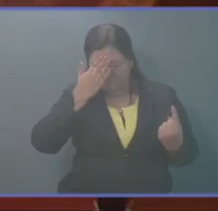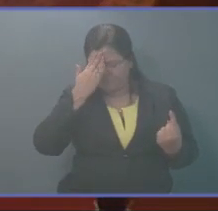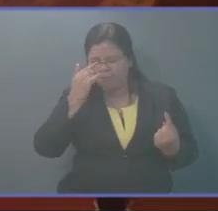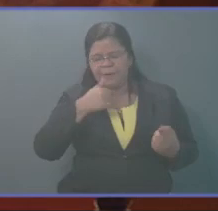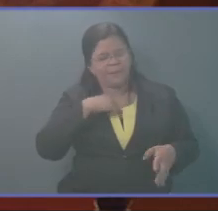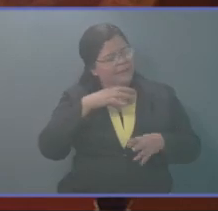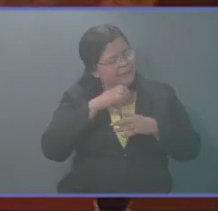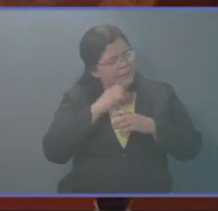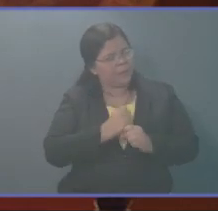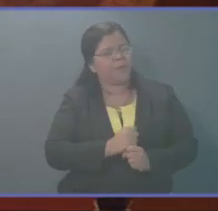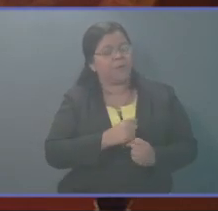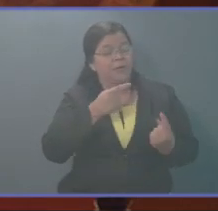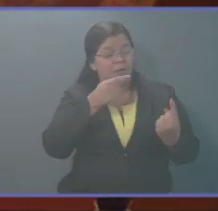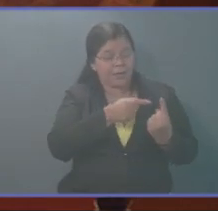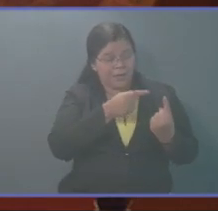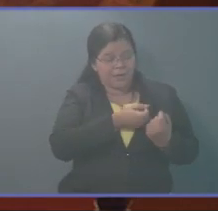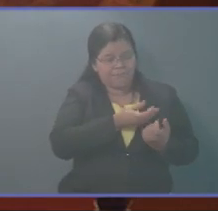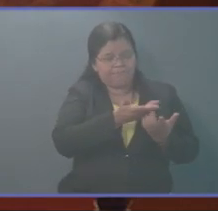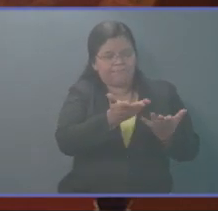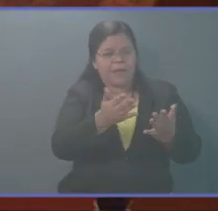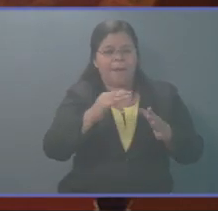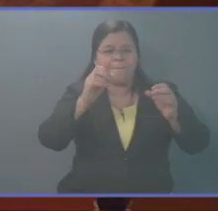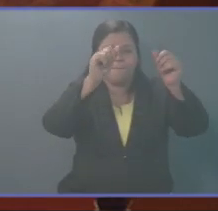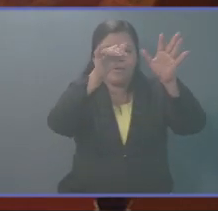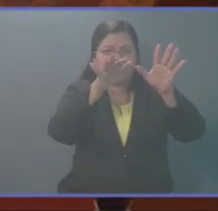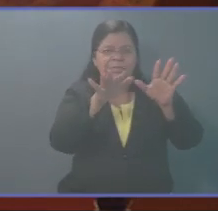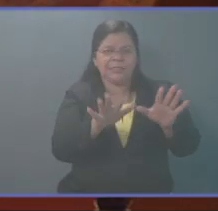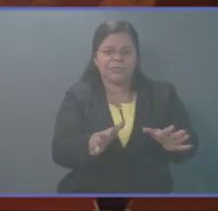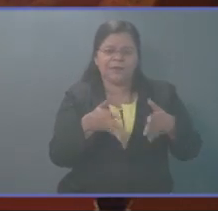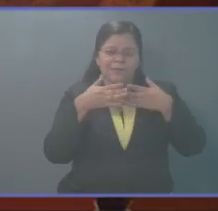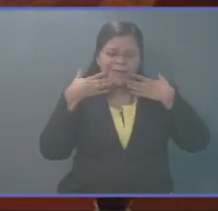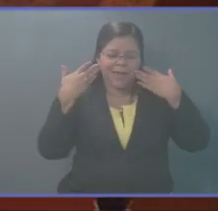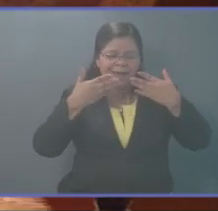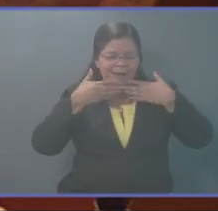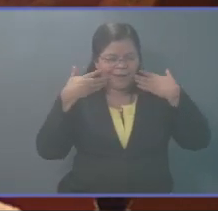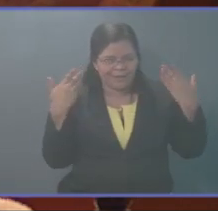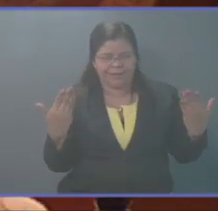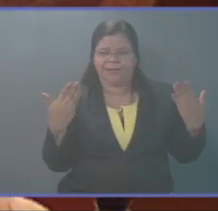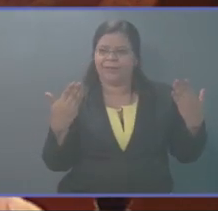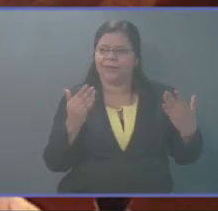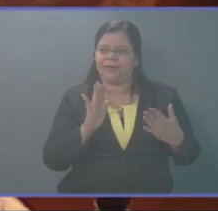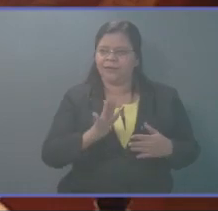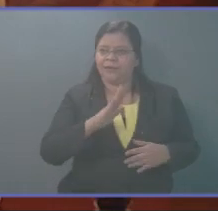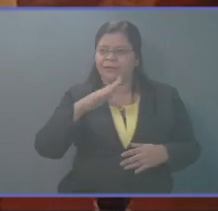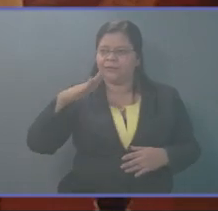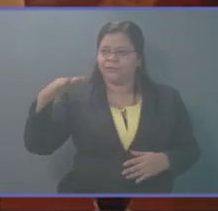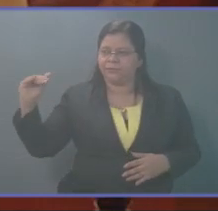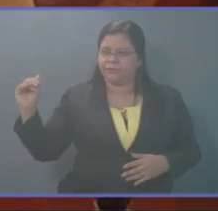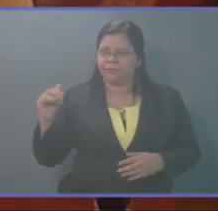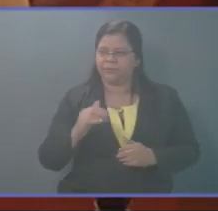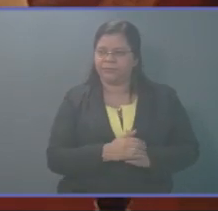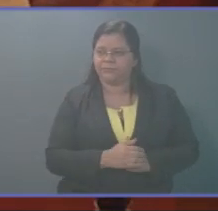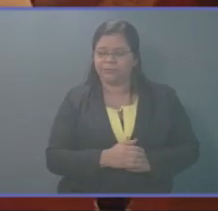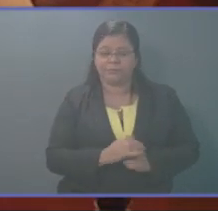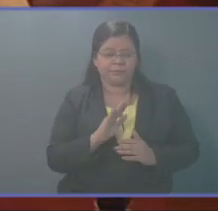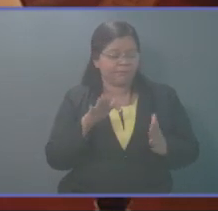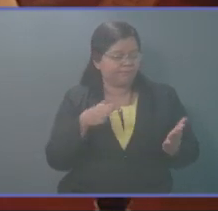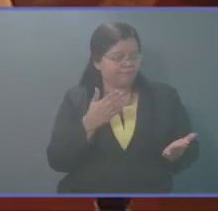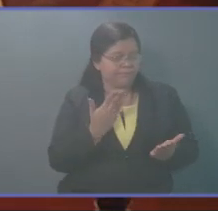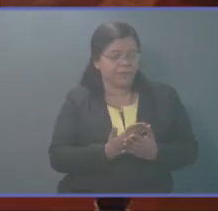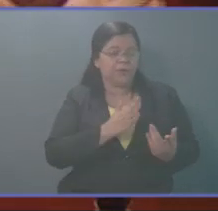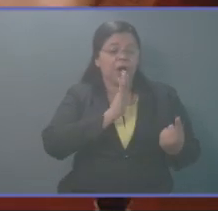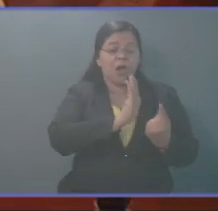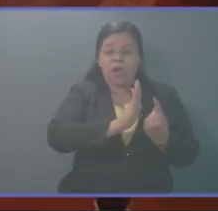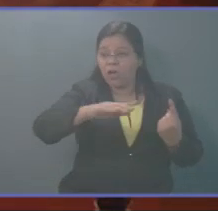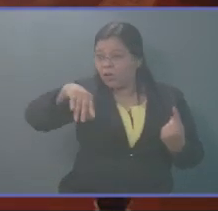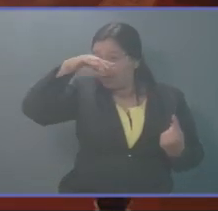mínimo que será de bendición y será de mucha alegría donde llegue, porque todo su